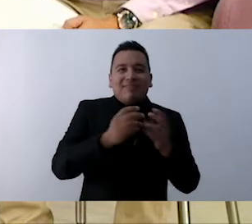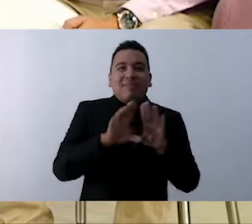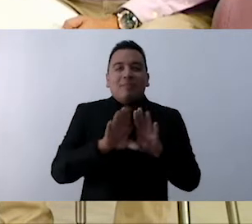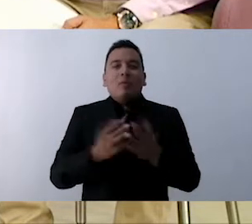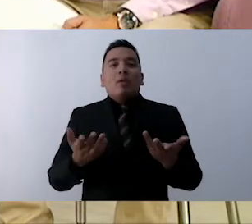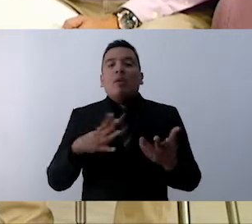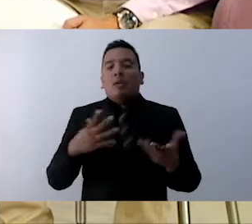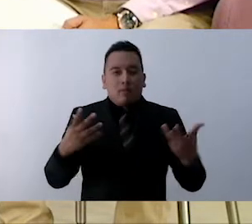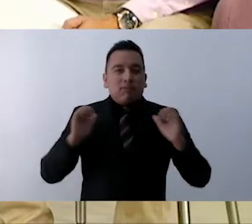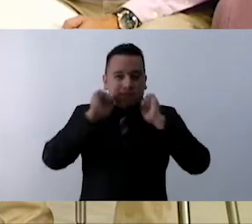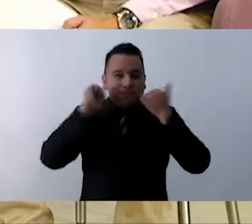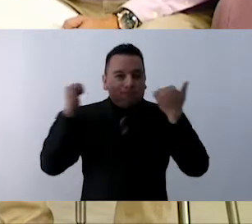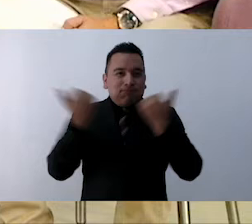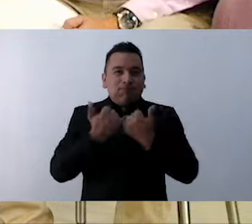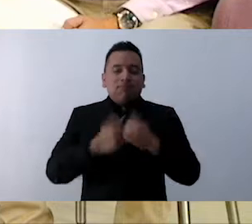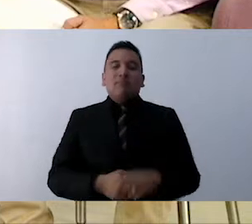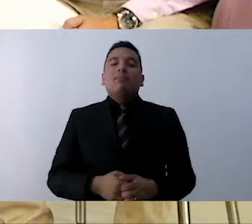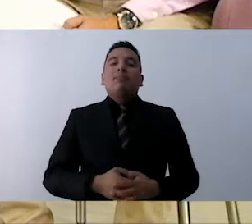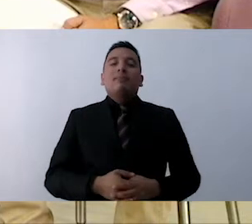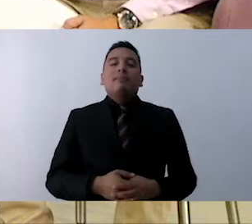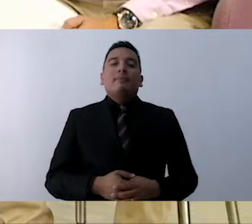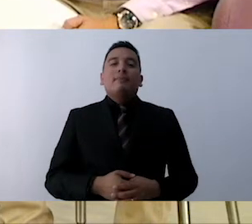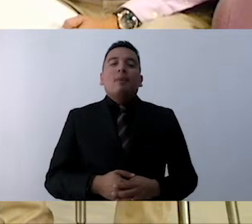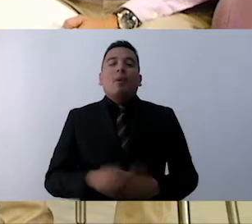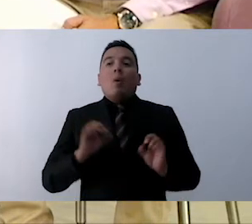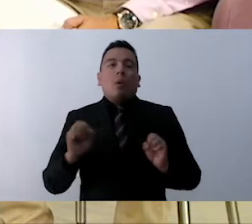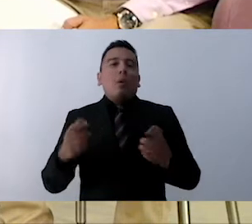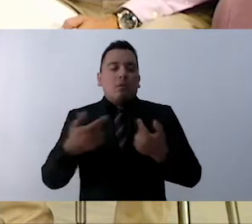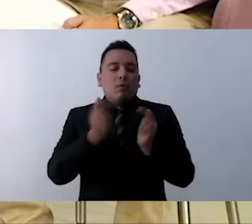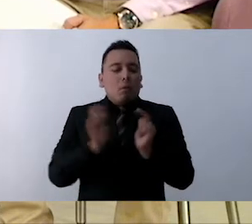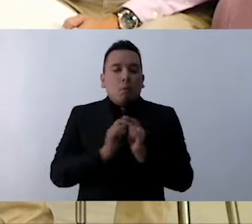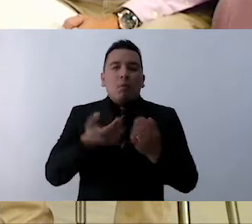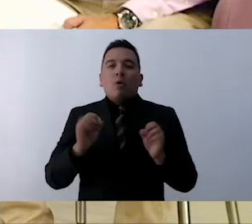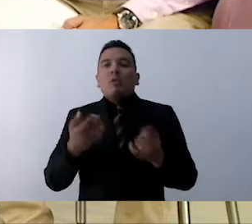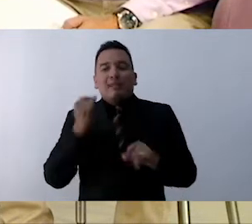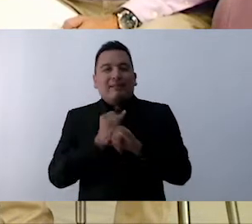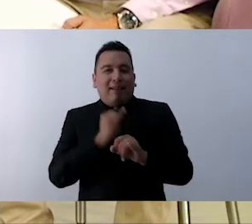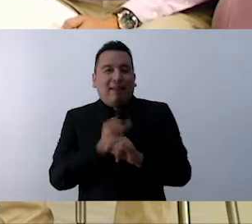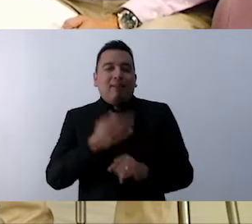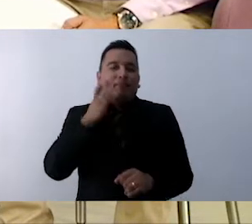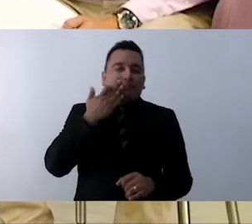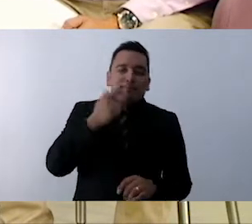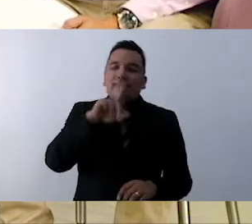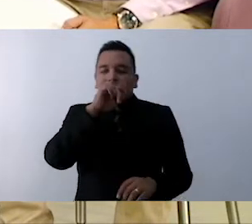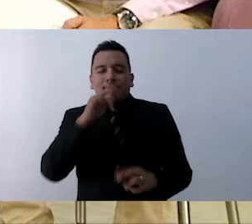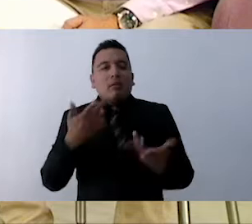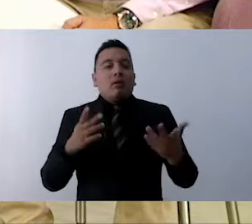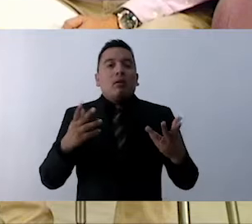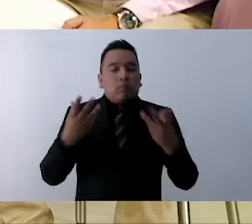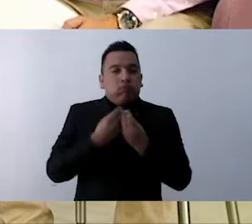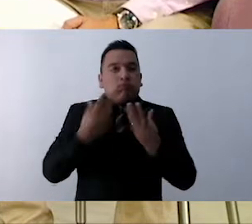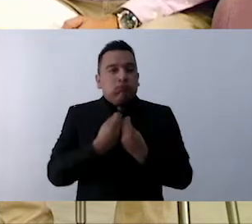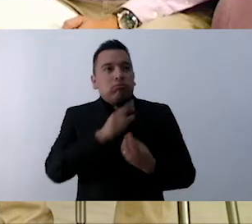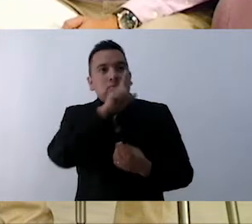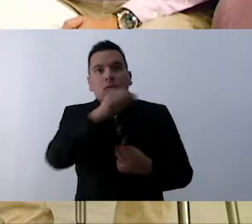pues agregarse, ¿no? A través de colectivos, a través de organizaciones de la sociedad civil, a través de las redes sociales, sin duda, que